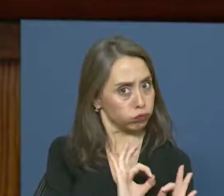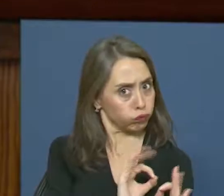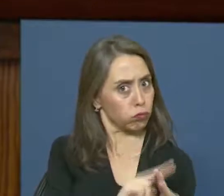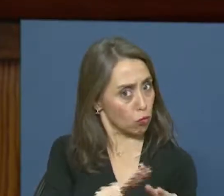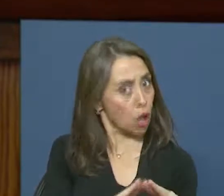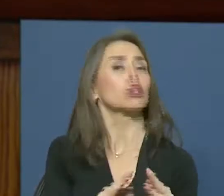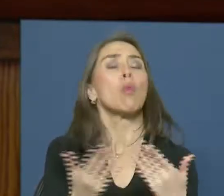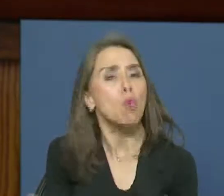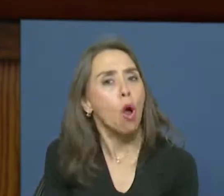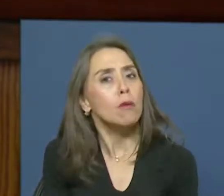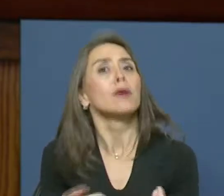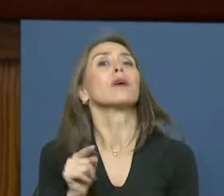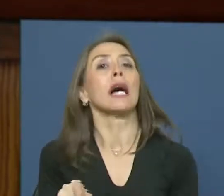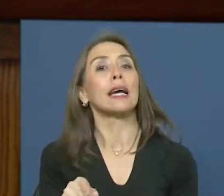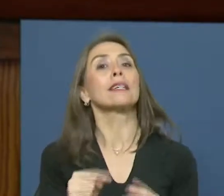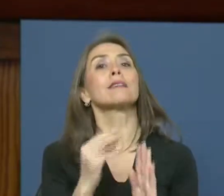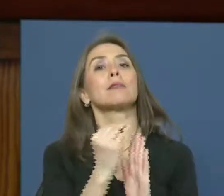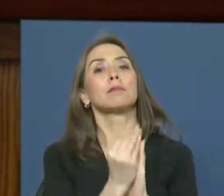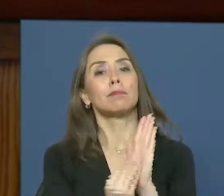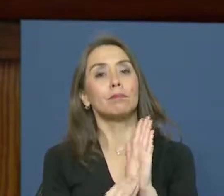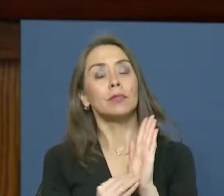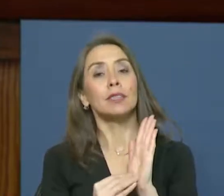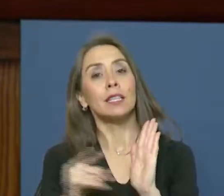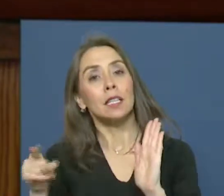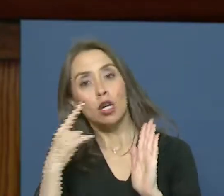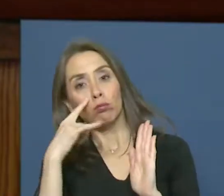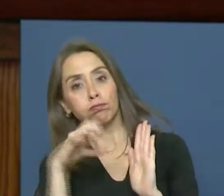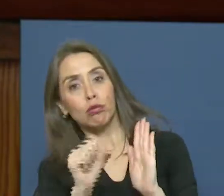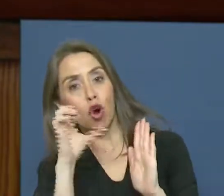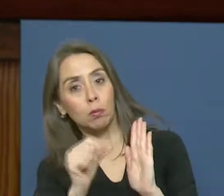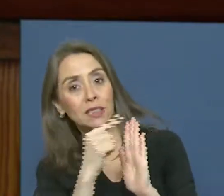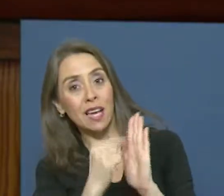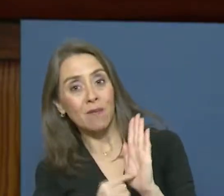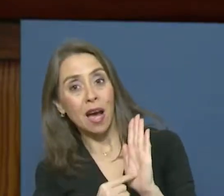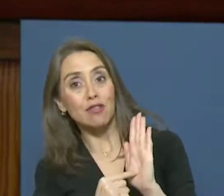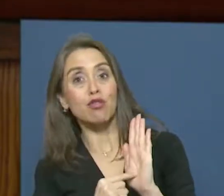estos convenios nosotros esperamos cubrir buena parte de las observaciones y que estas